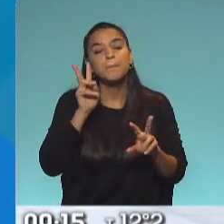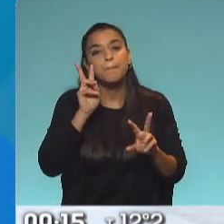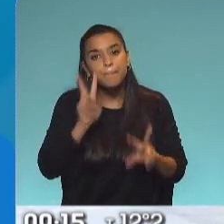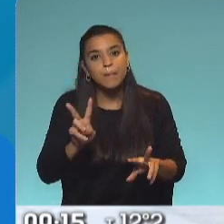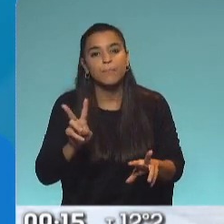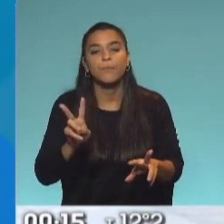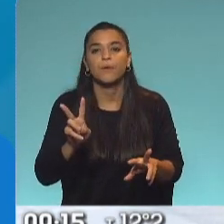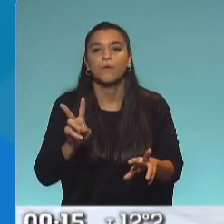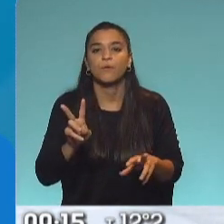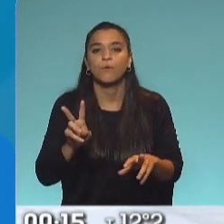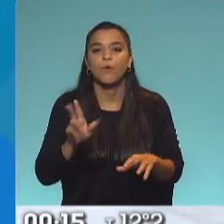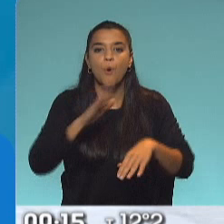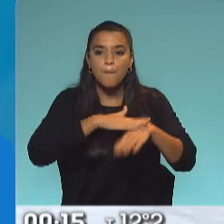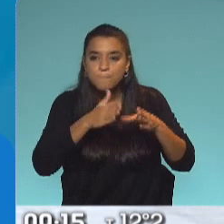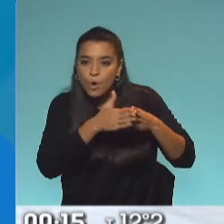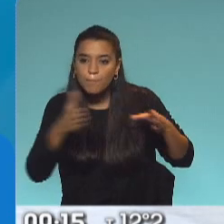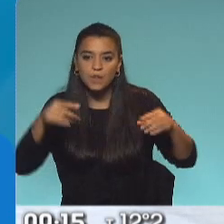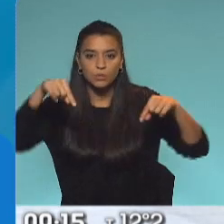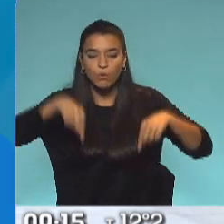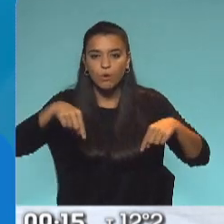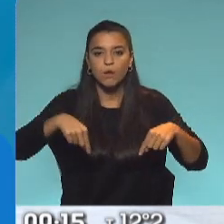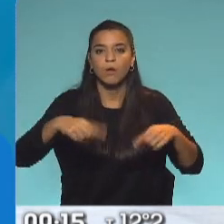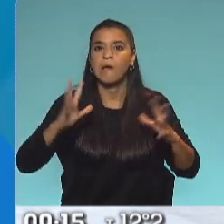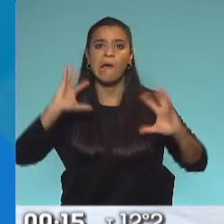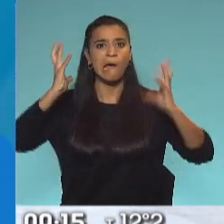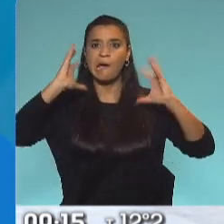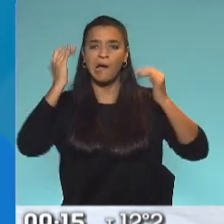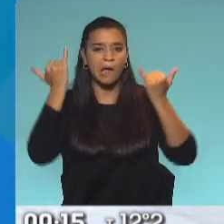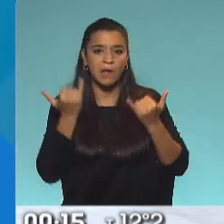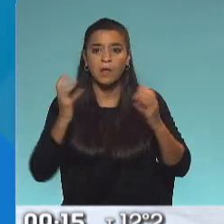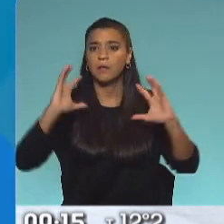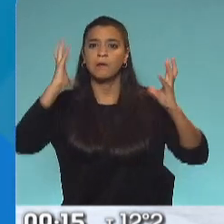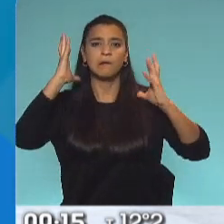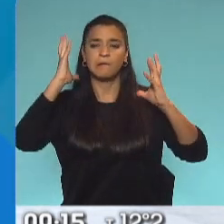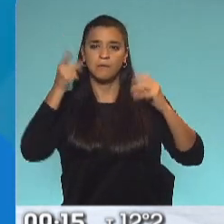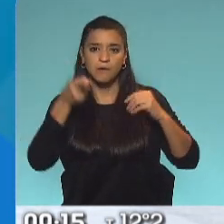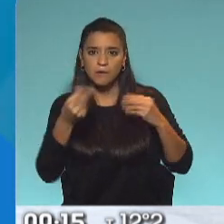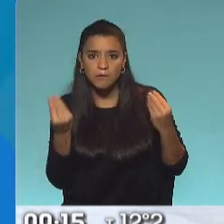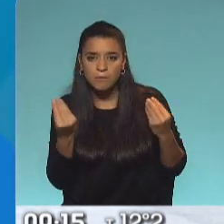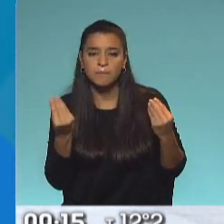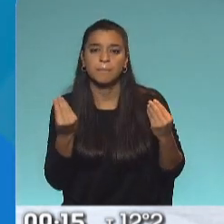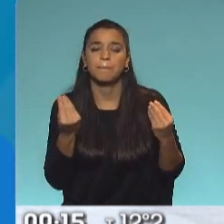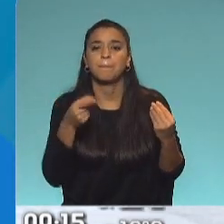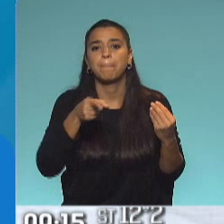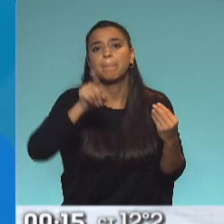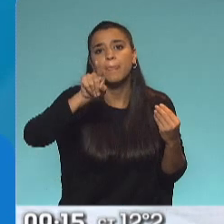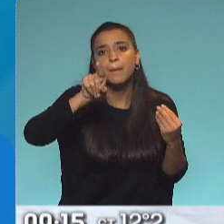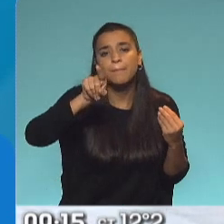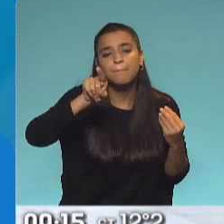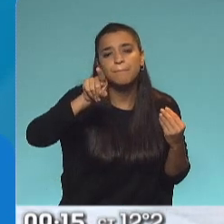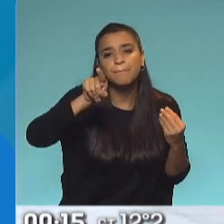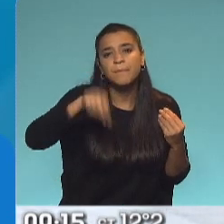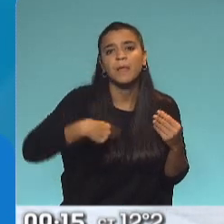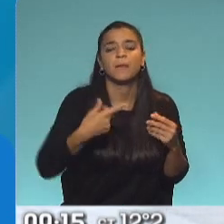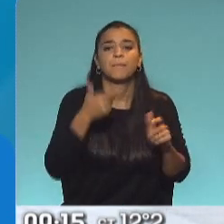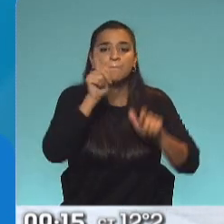eventualmente de momentos en los cuales se tiene mucha cólera esta cólera puede canalizarse hacia hacia